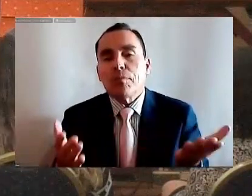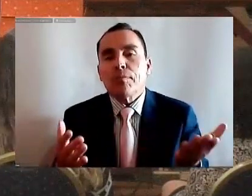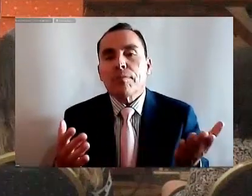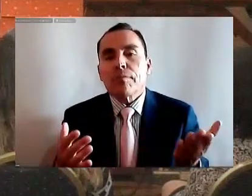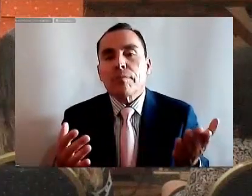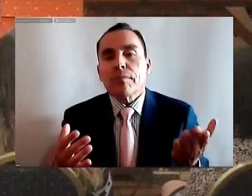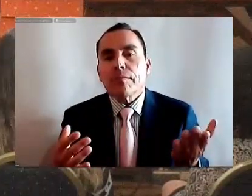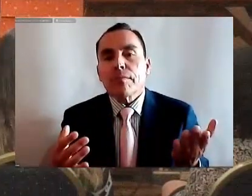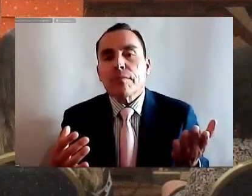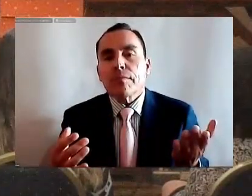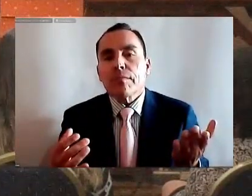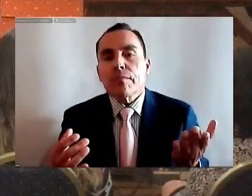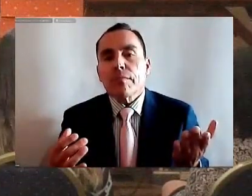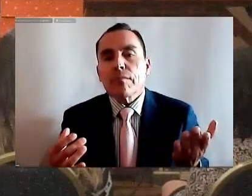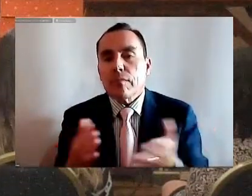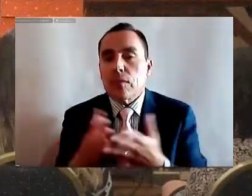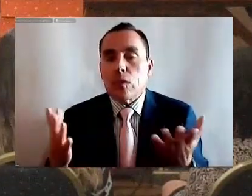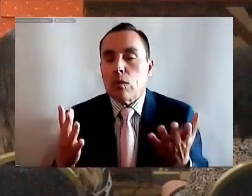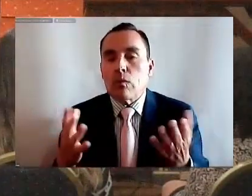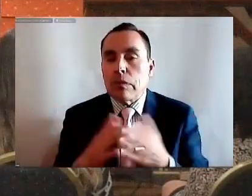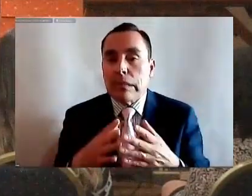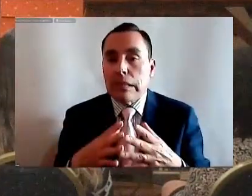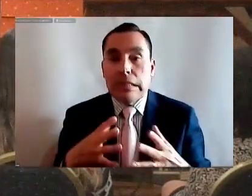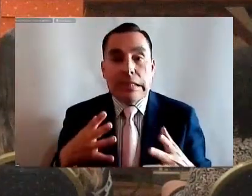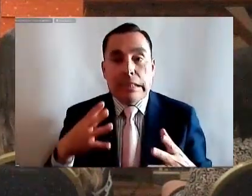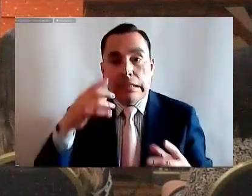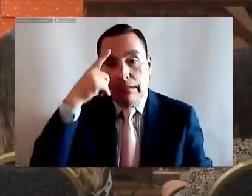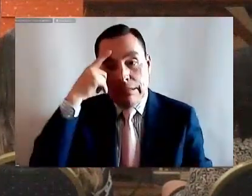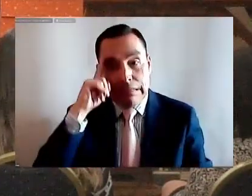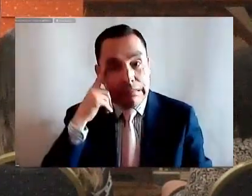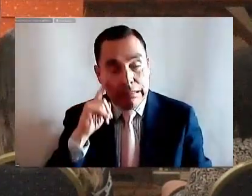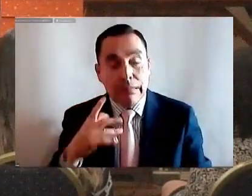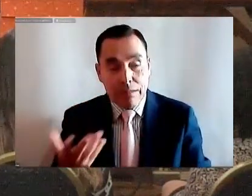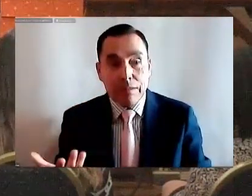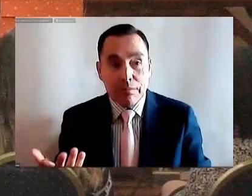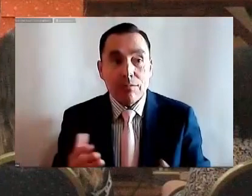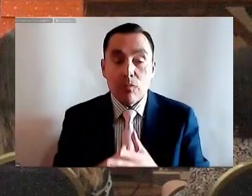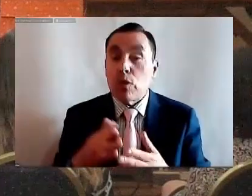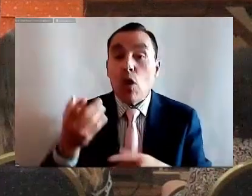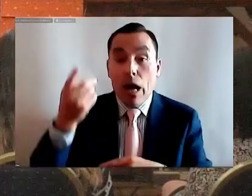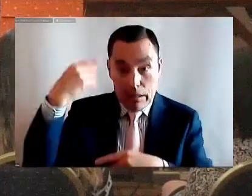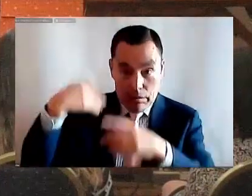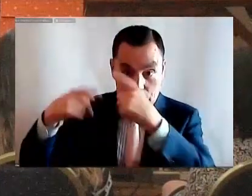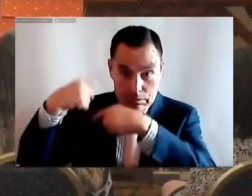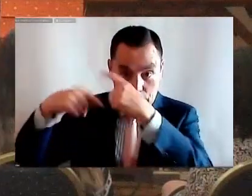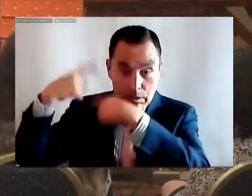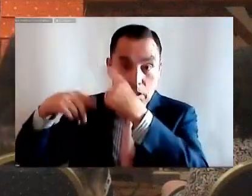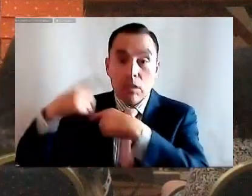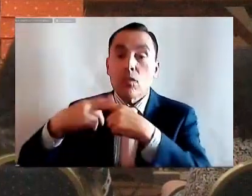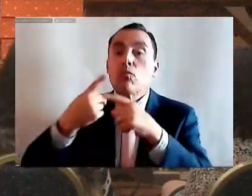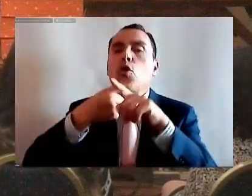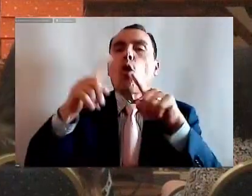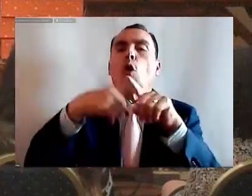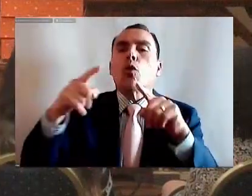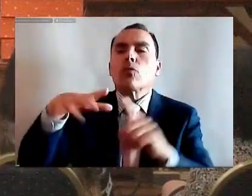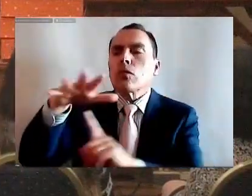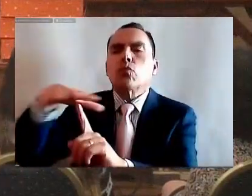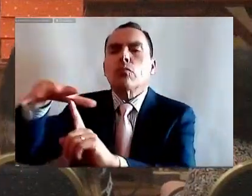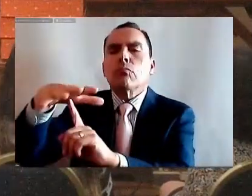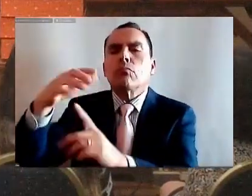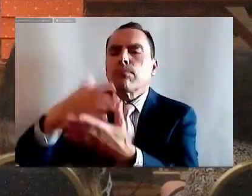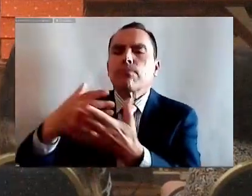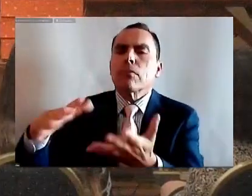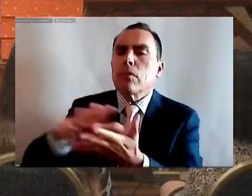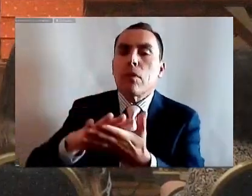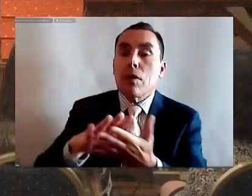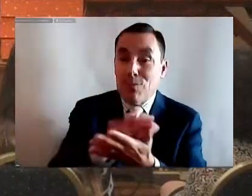digamos, trágico, pero hay otros casos en que esto se reproduce también, que si el estándar va a